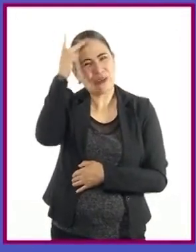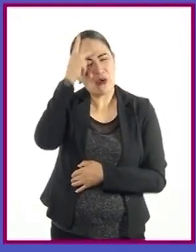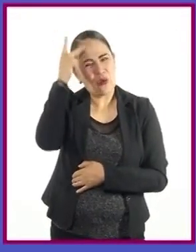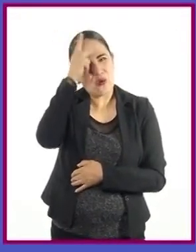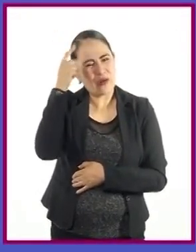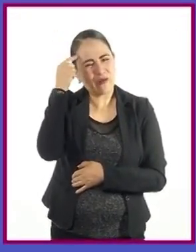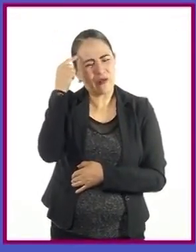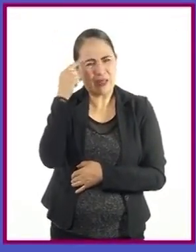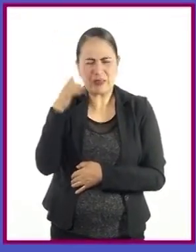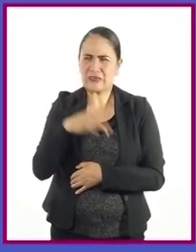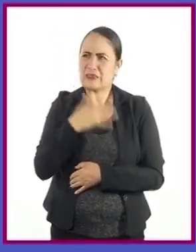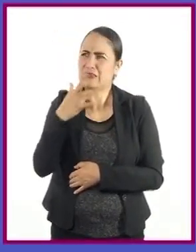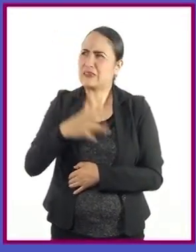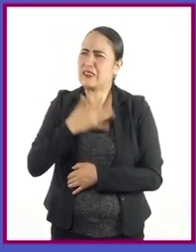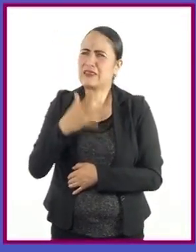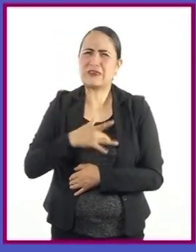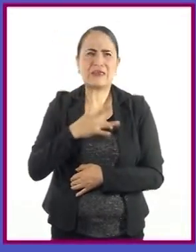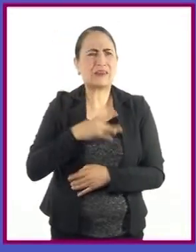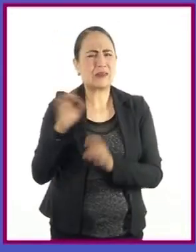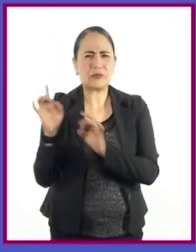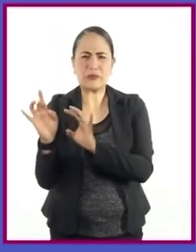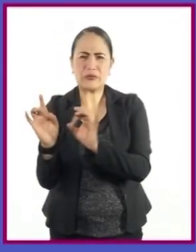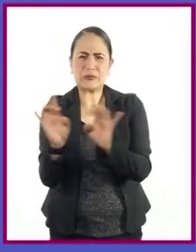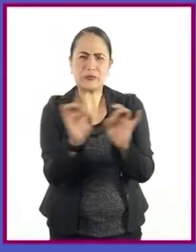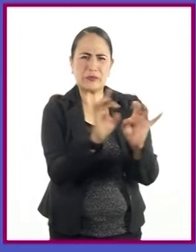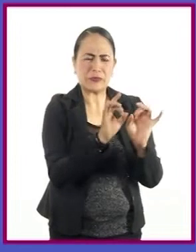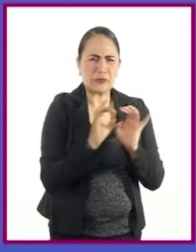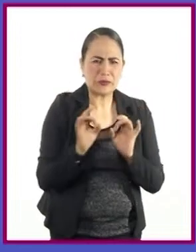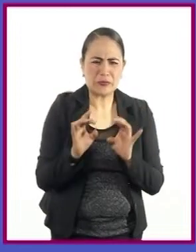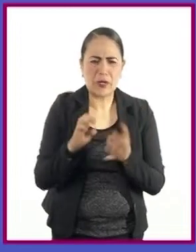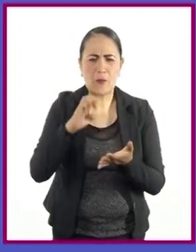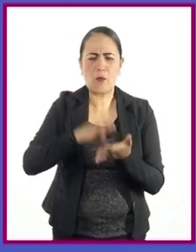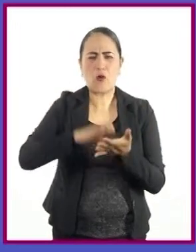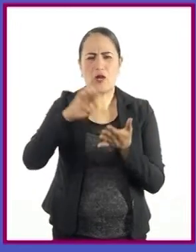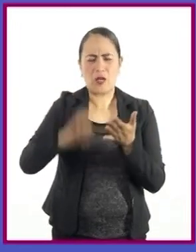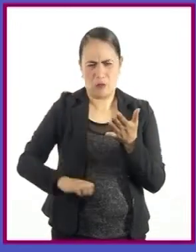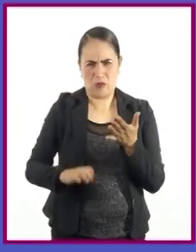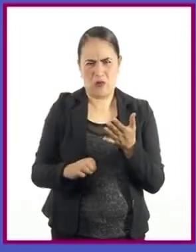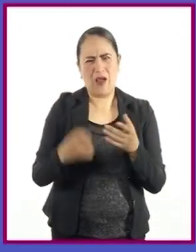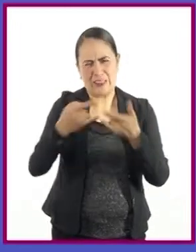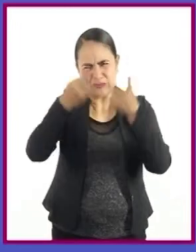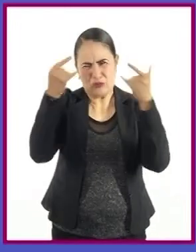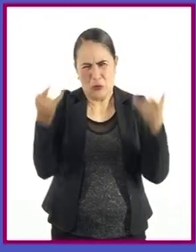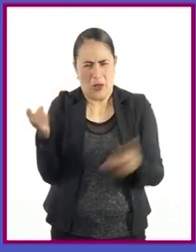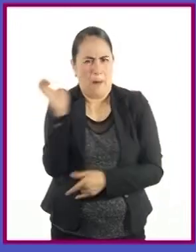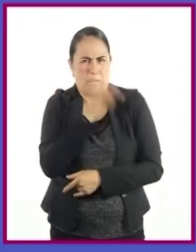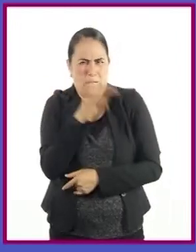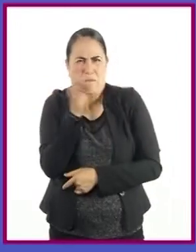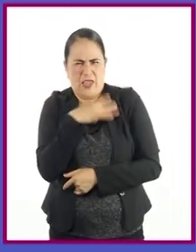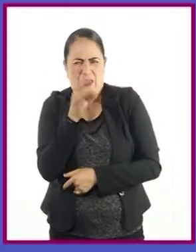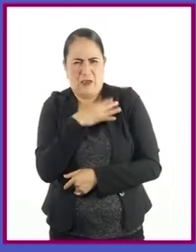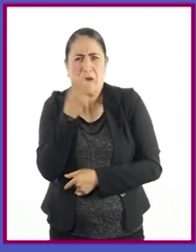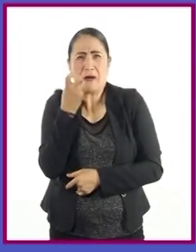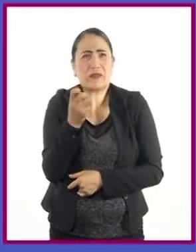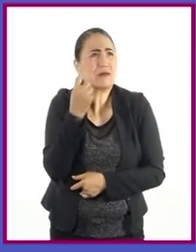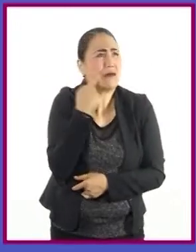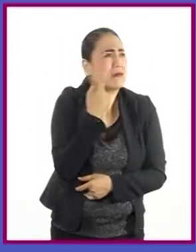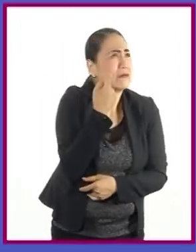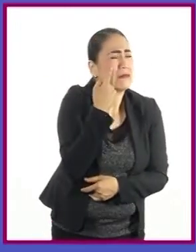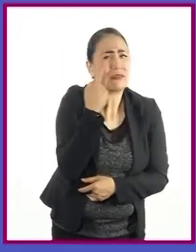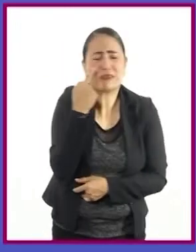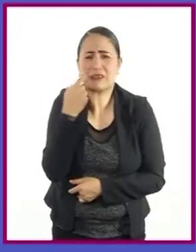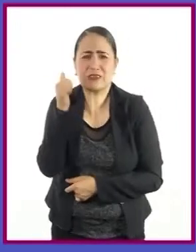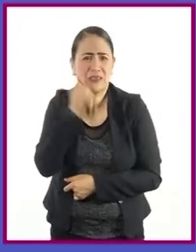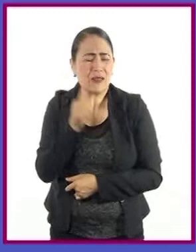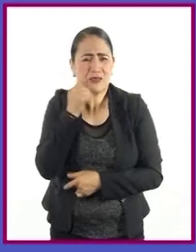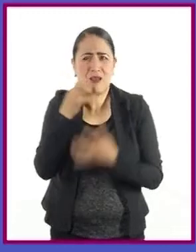atmósfera emocional que rodea los hechos. Por ejemplo, en un cuento de terror, el ambiente psicológico será de miedo o de